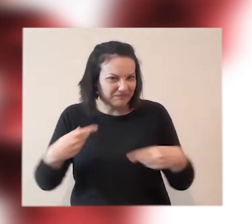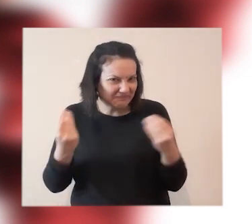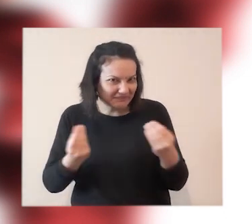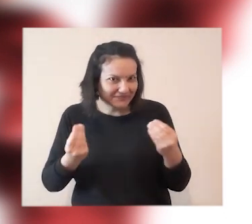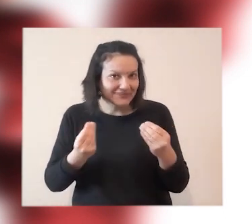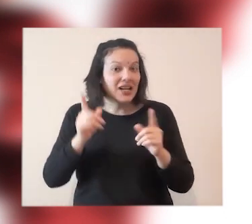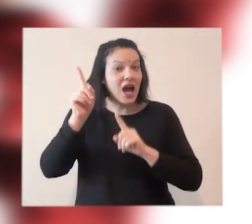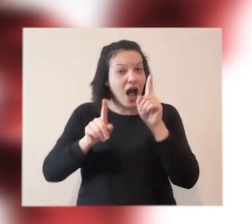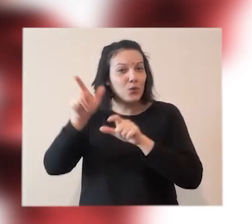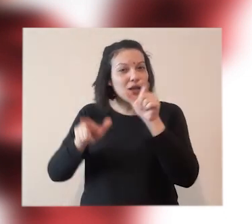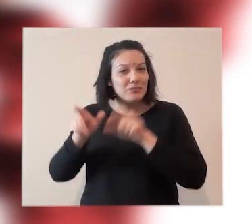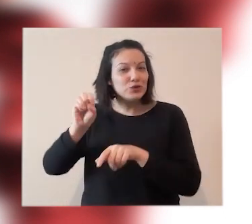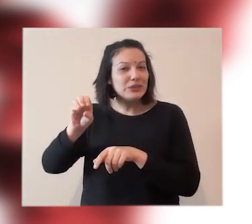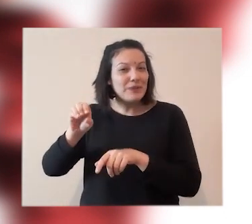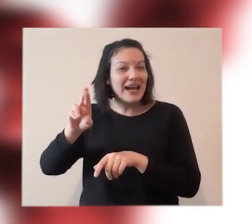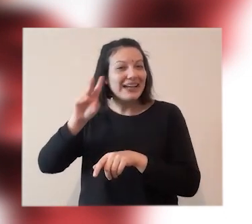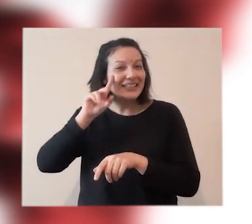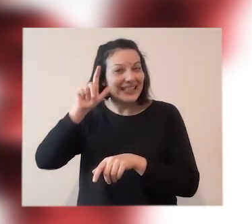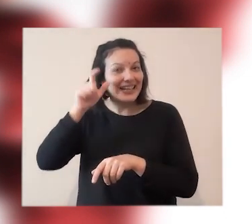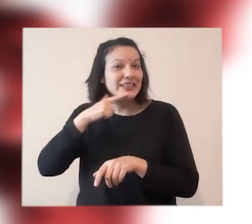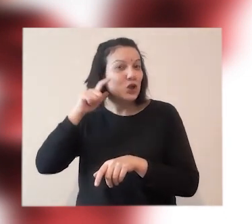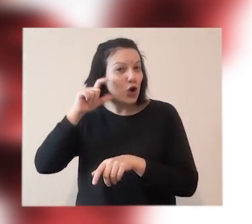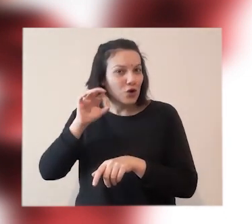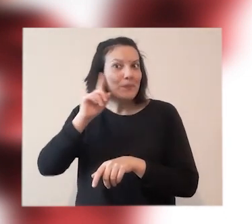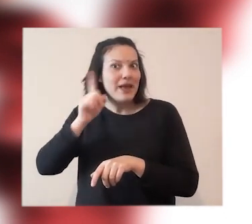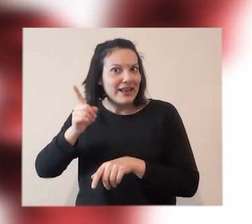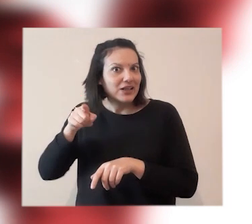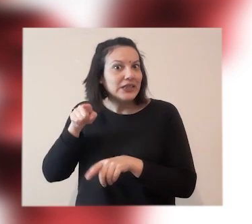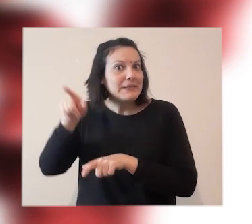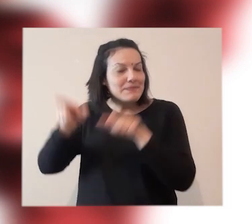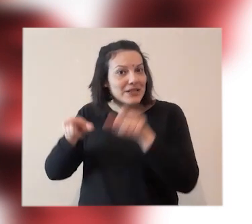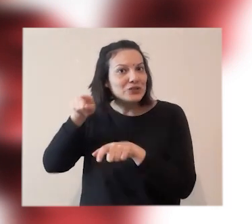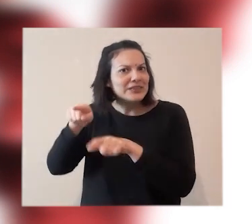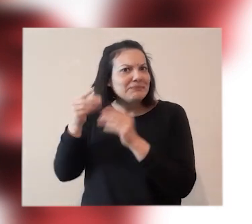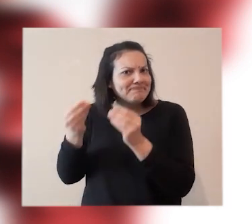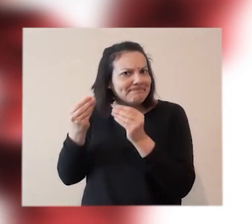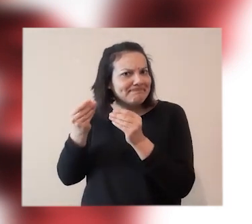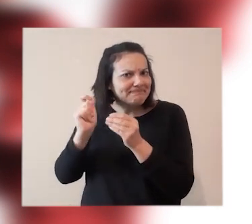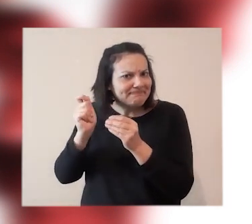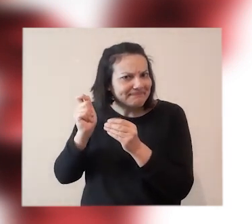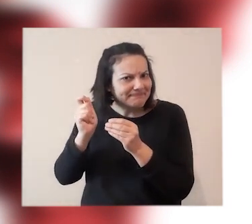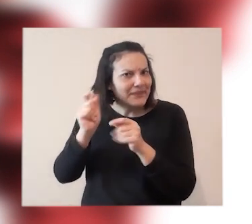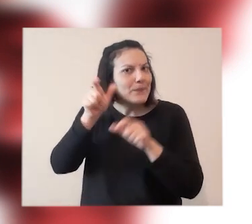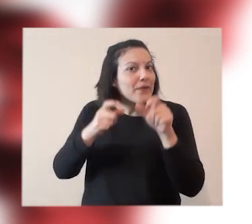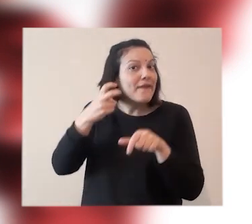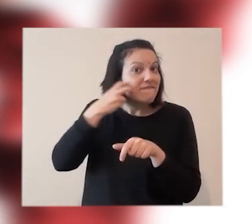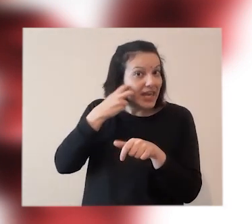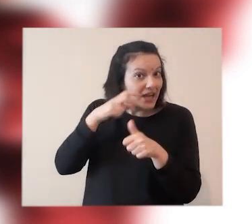hay personas de riesgo, y que por supuesto estas personas de riesgo son básicamente los adultos